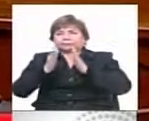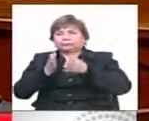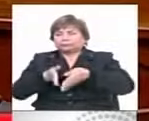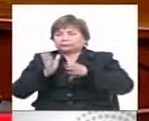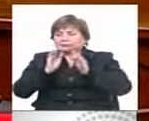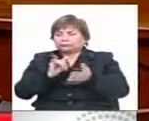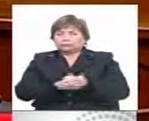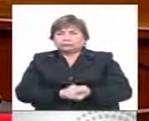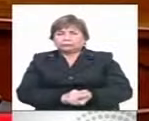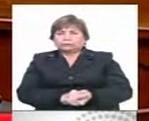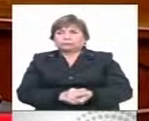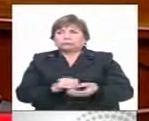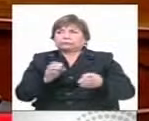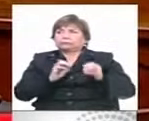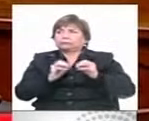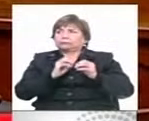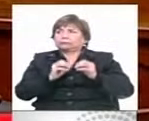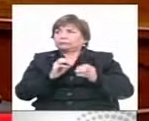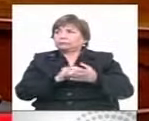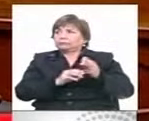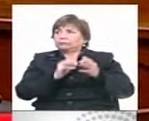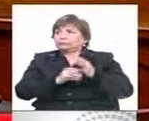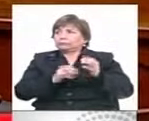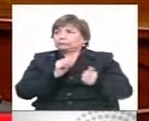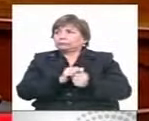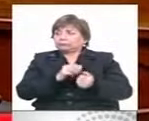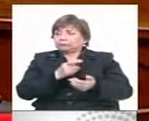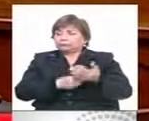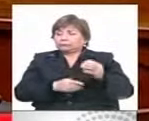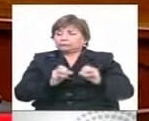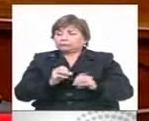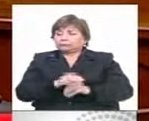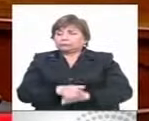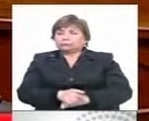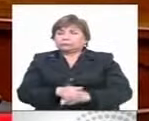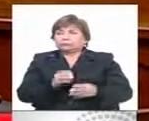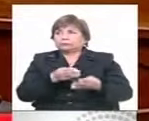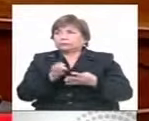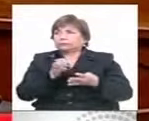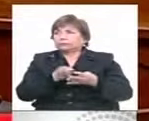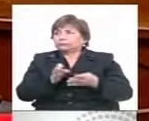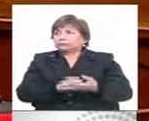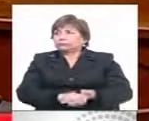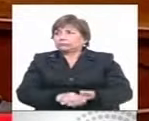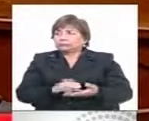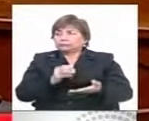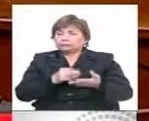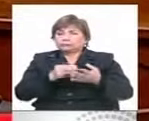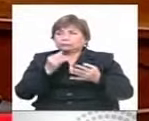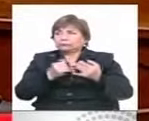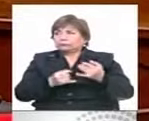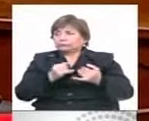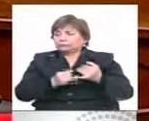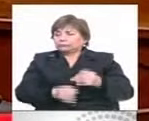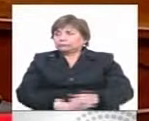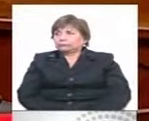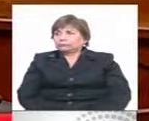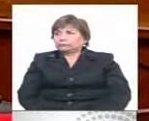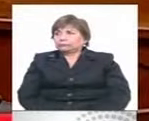un enfoque multisectorial considerando los distintos factores de riesgo para dicho fin.